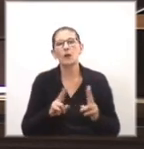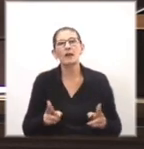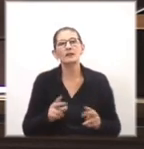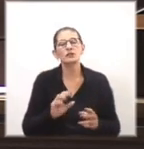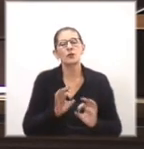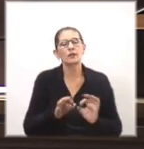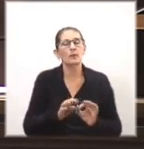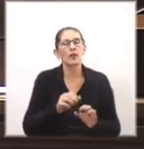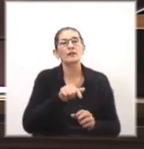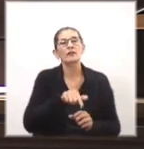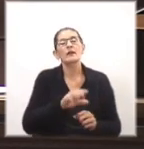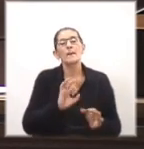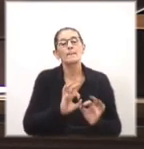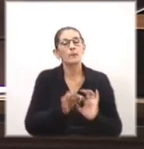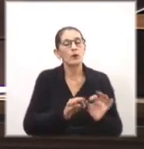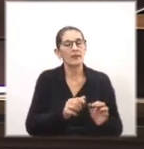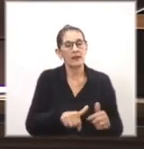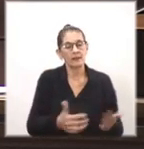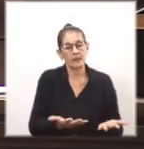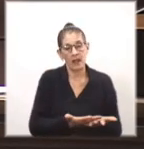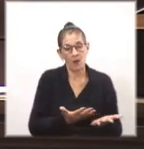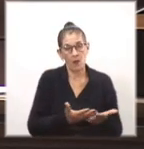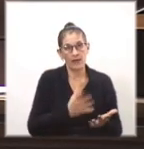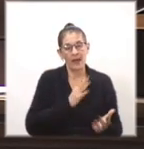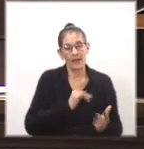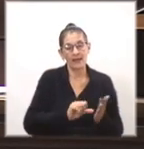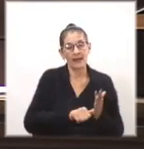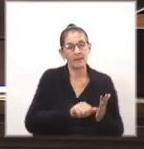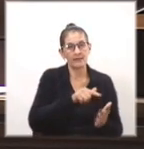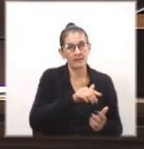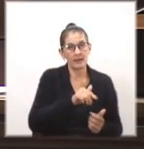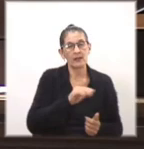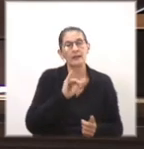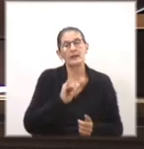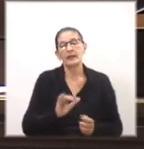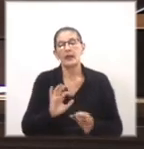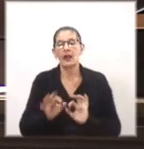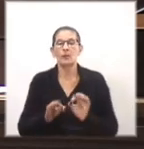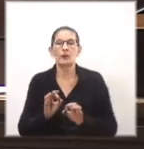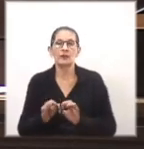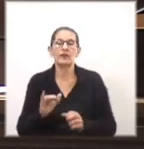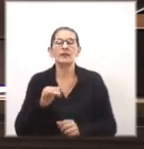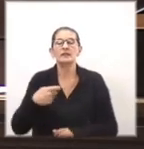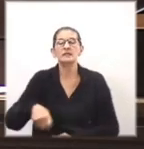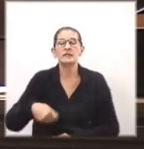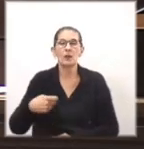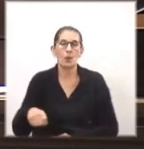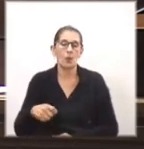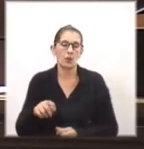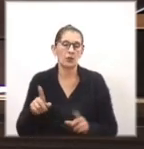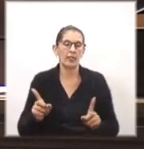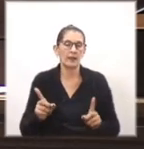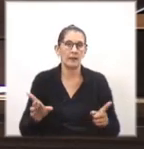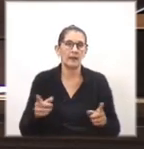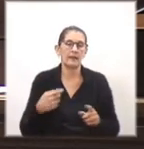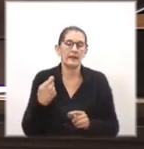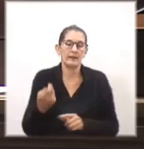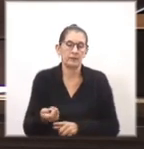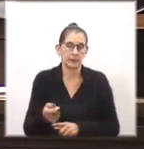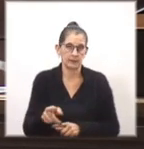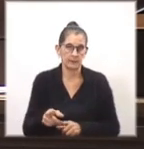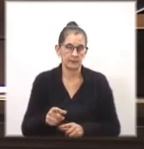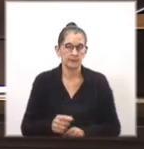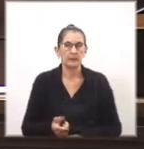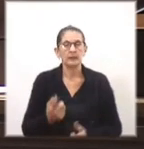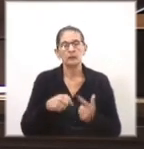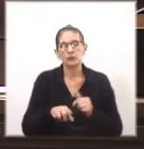monedas, entre la moneda con la cual se indexan las pasividades y la moneda en la cual las compañías de seguros deben invertir.